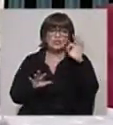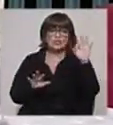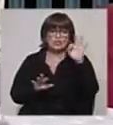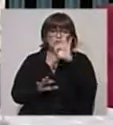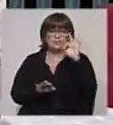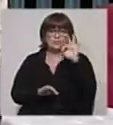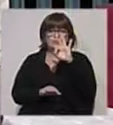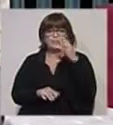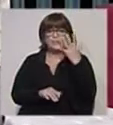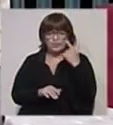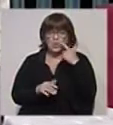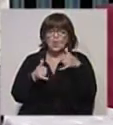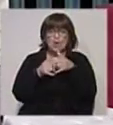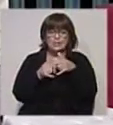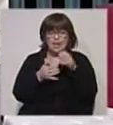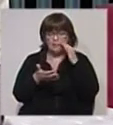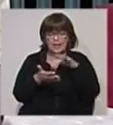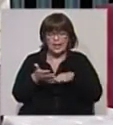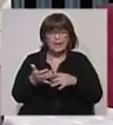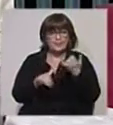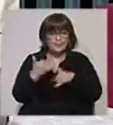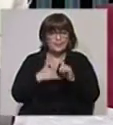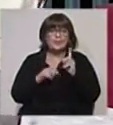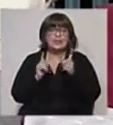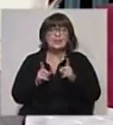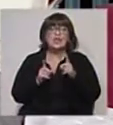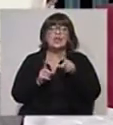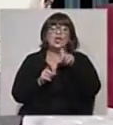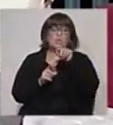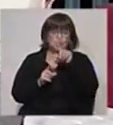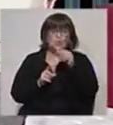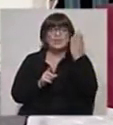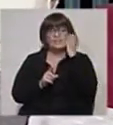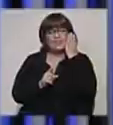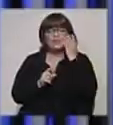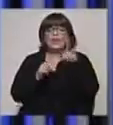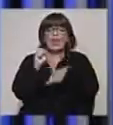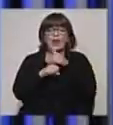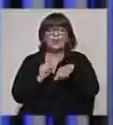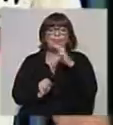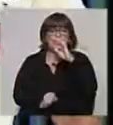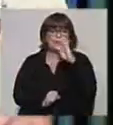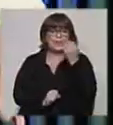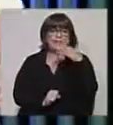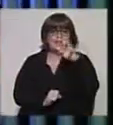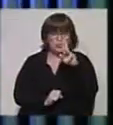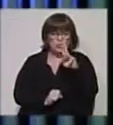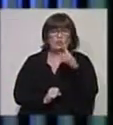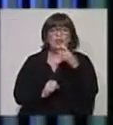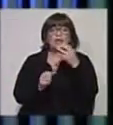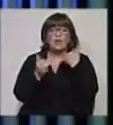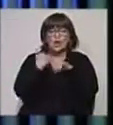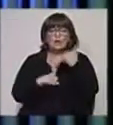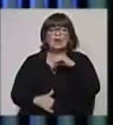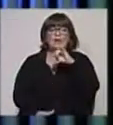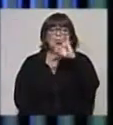WhatsApp, y también nos pueden seguir en Twitter y en Facebook en @EPATNU, ahí vamos a estar leyendo sus mensajes. Escuchamos recién a Juan Polié, ahora vamos a